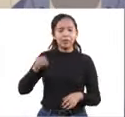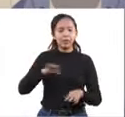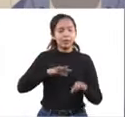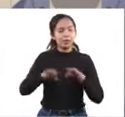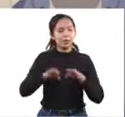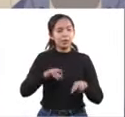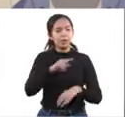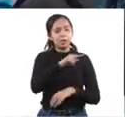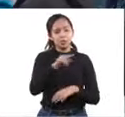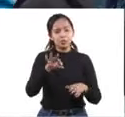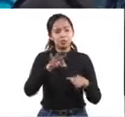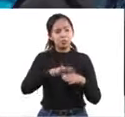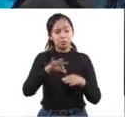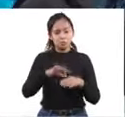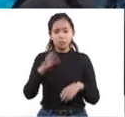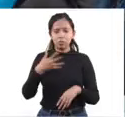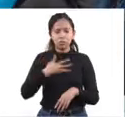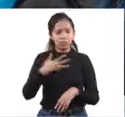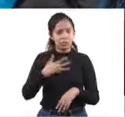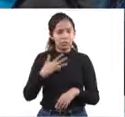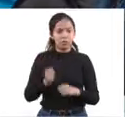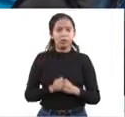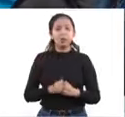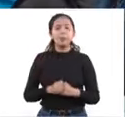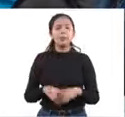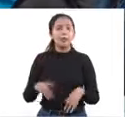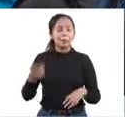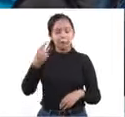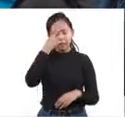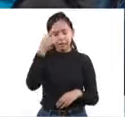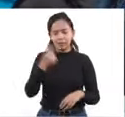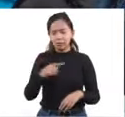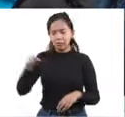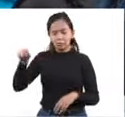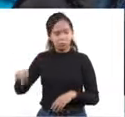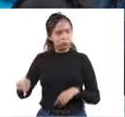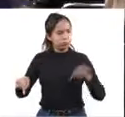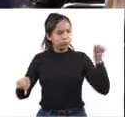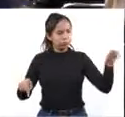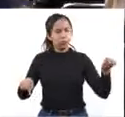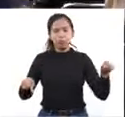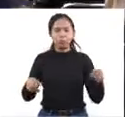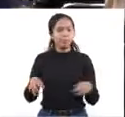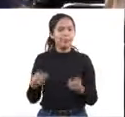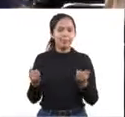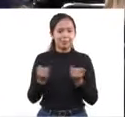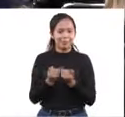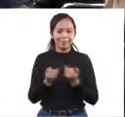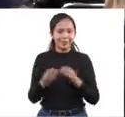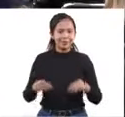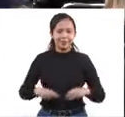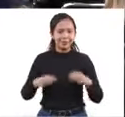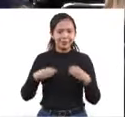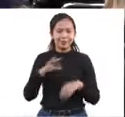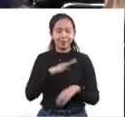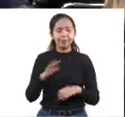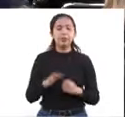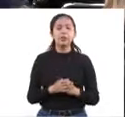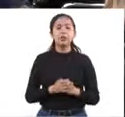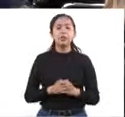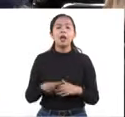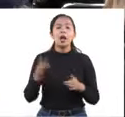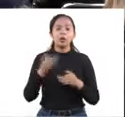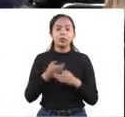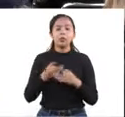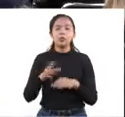que ya se dijo aquí, que somos de aquí y de allá, y que hoy en día en realidad somos 180, 185 millones